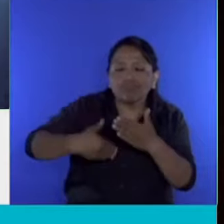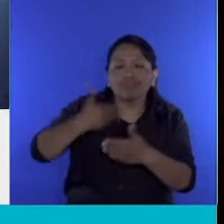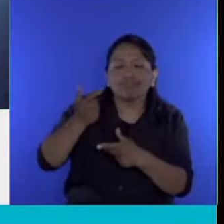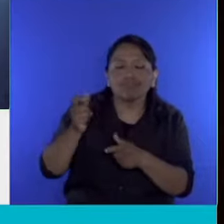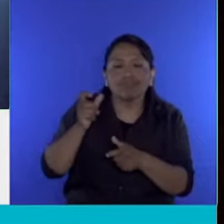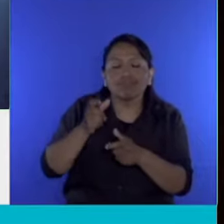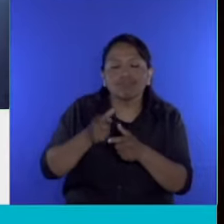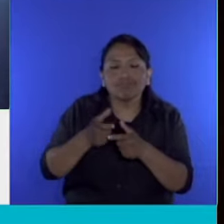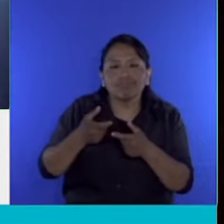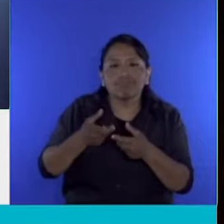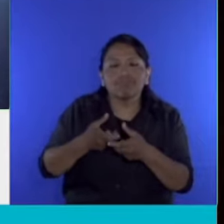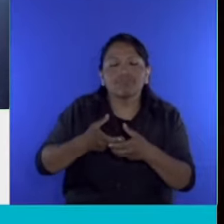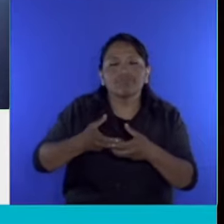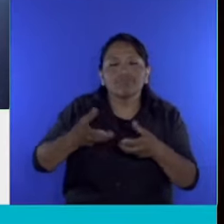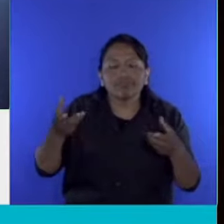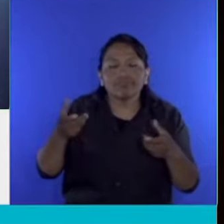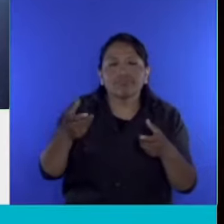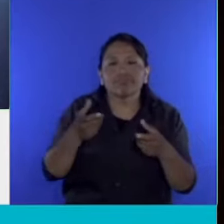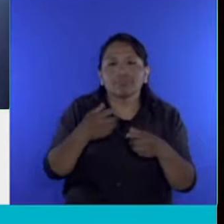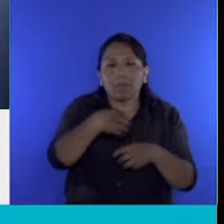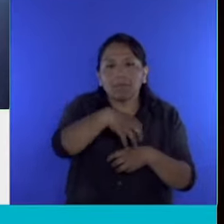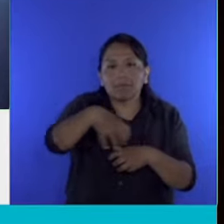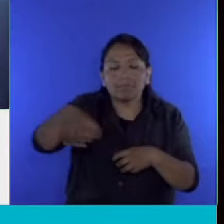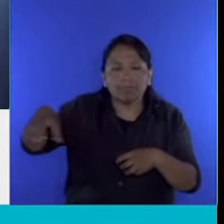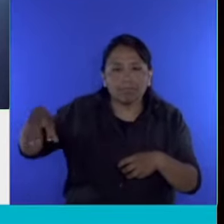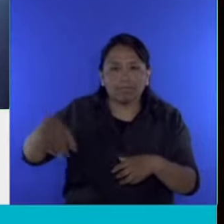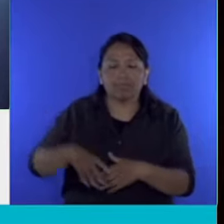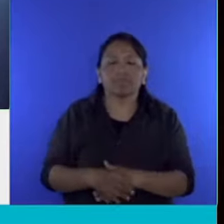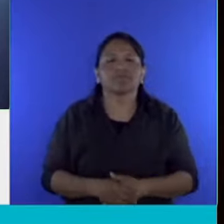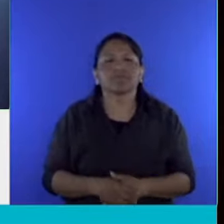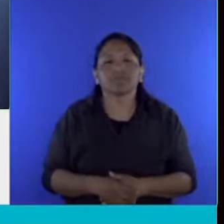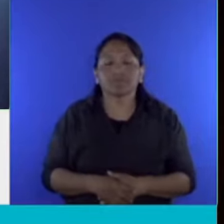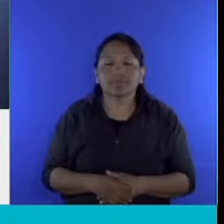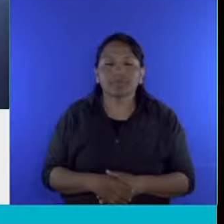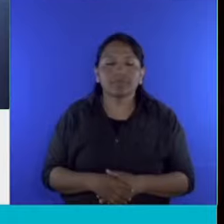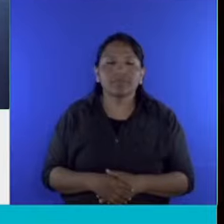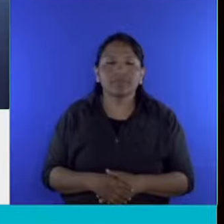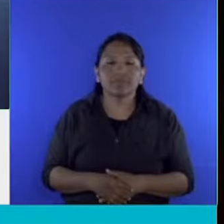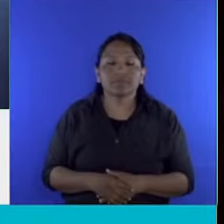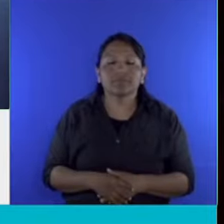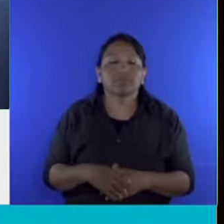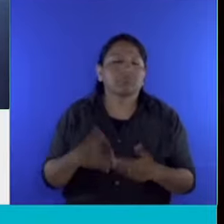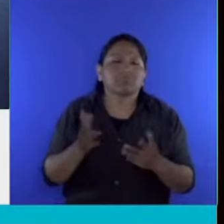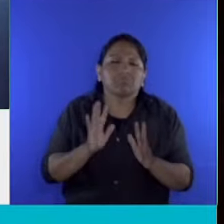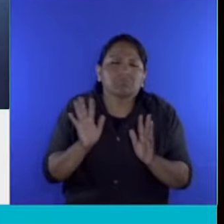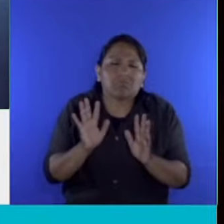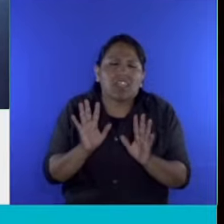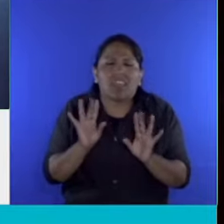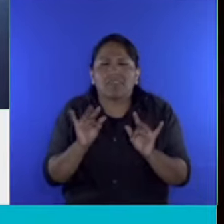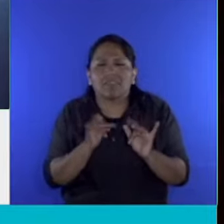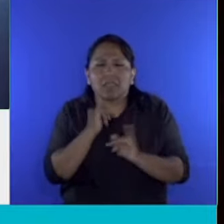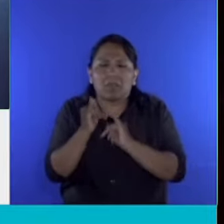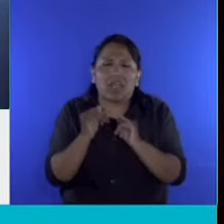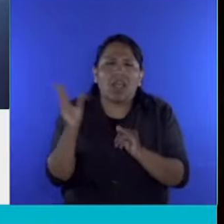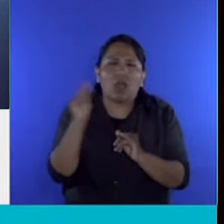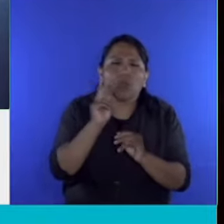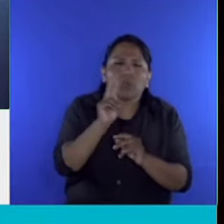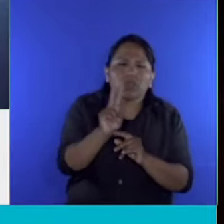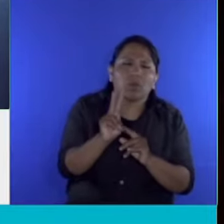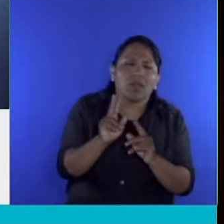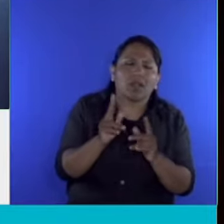mayor cantidad de salas no es muy difícil explicar lo que implica el audiovisual en